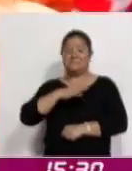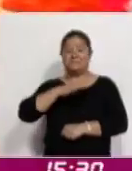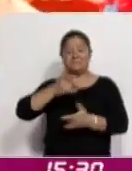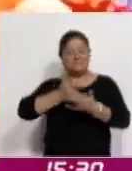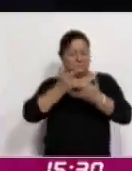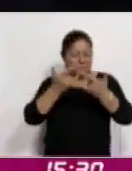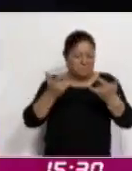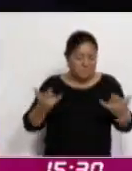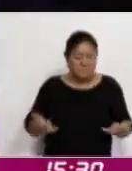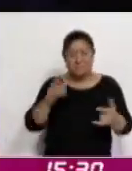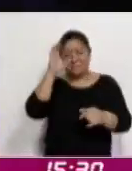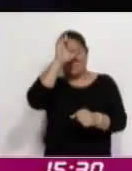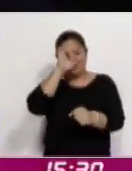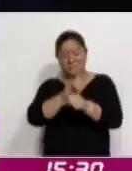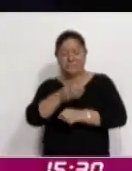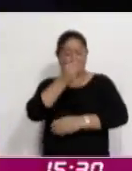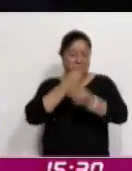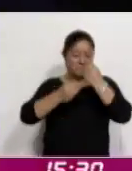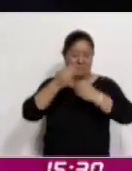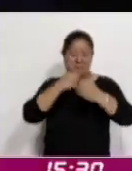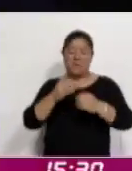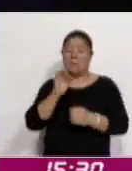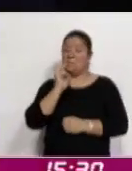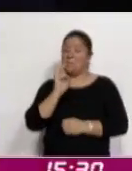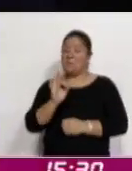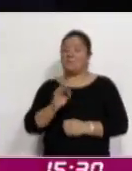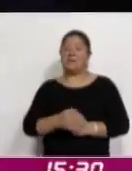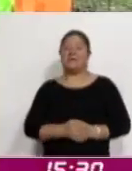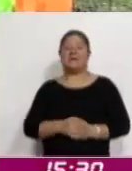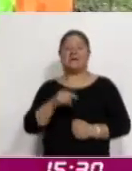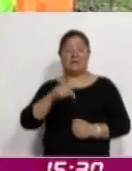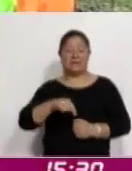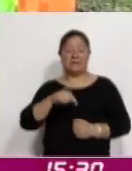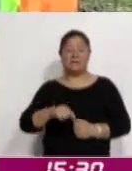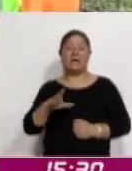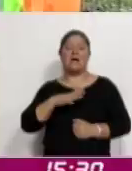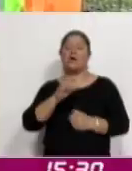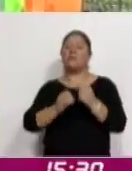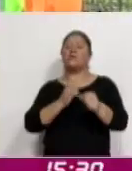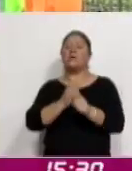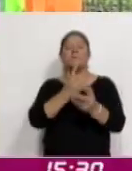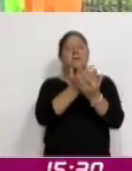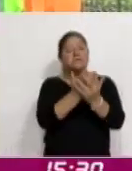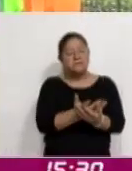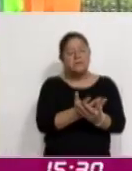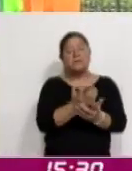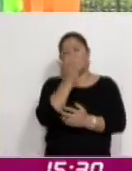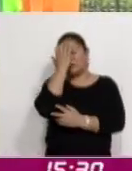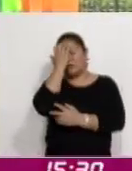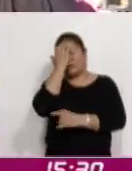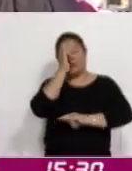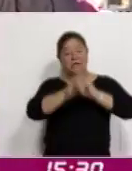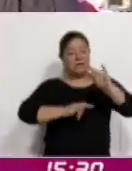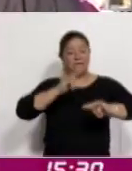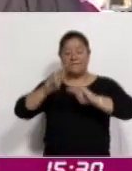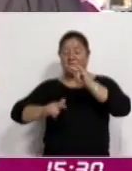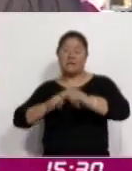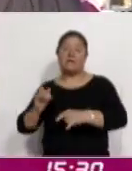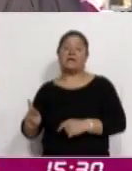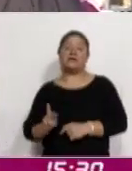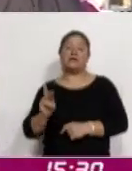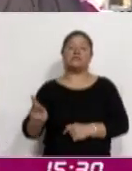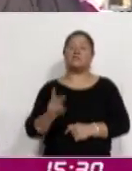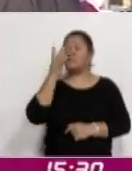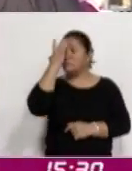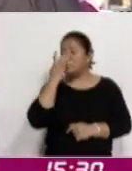cultura, gastronomía, y bueno, es una gran oportunidad para descansar, para conocer no solo la feria, sino también los pueblos mágicos